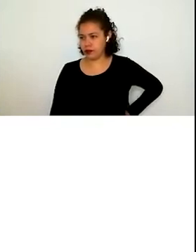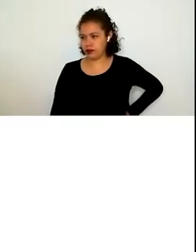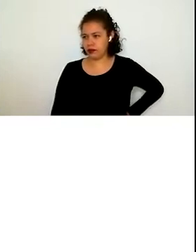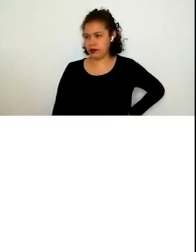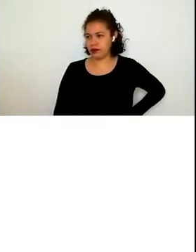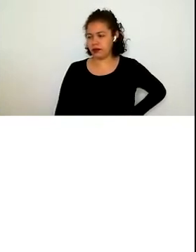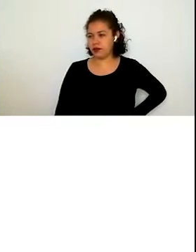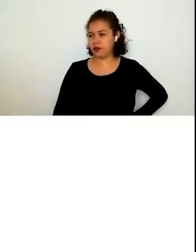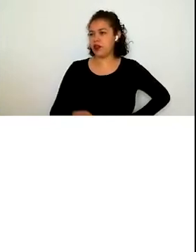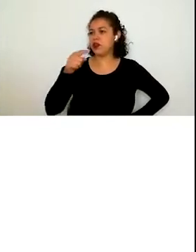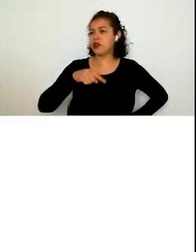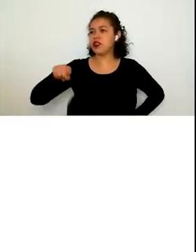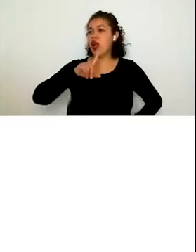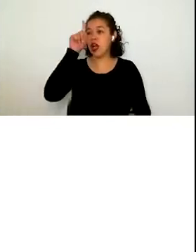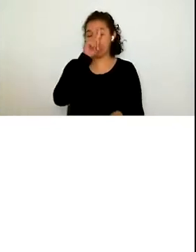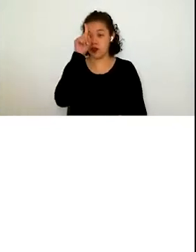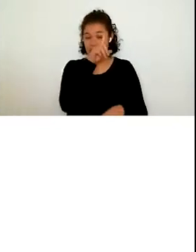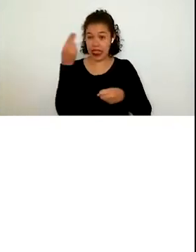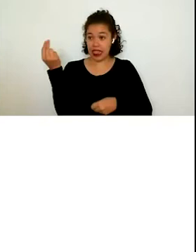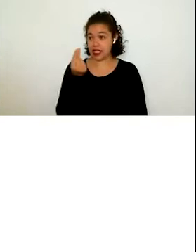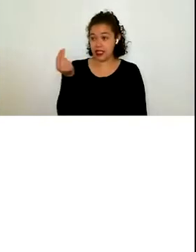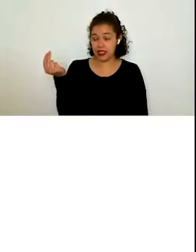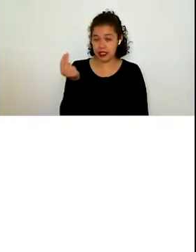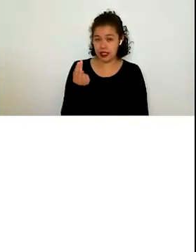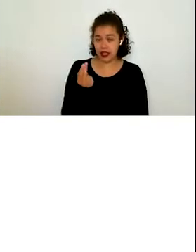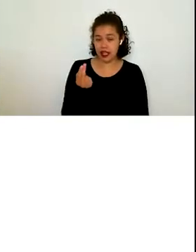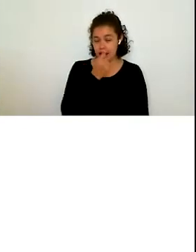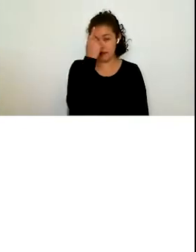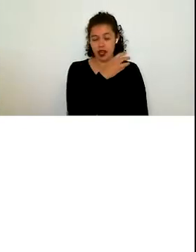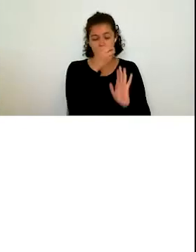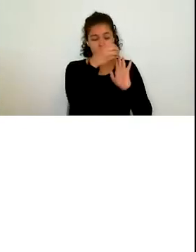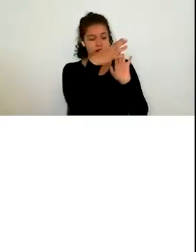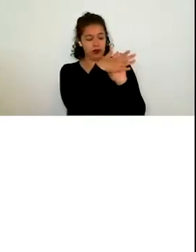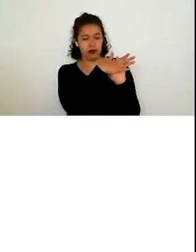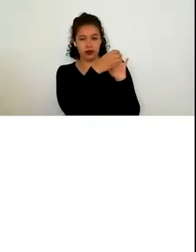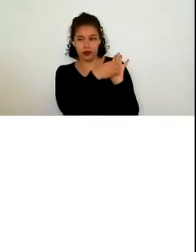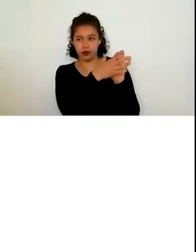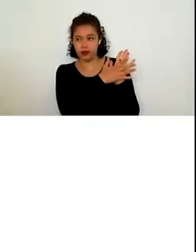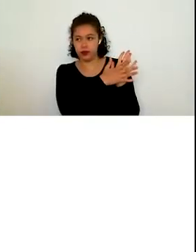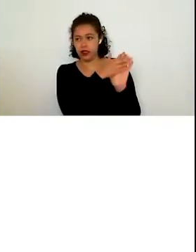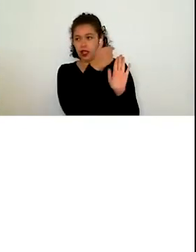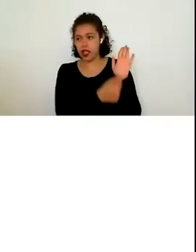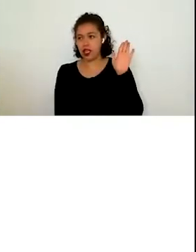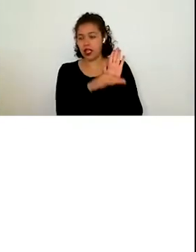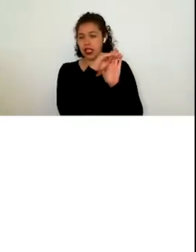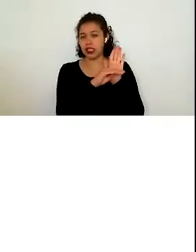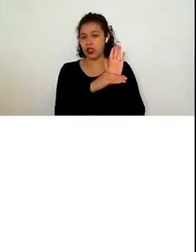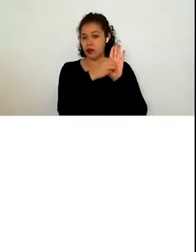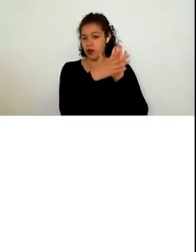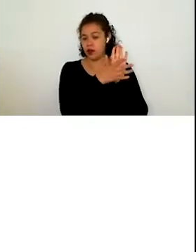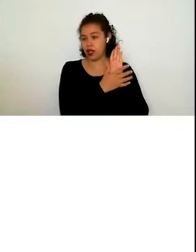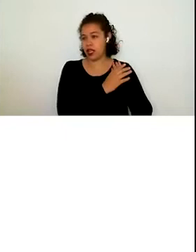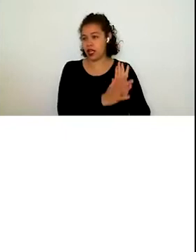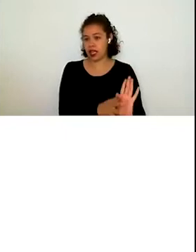a necesitar asesoría respecto a cómo plasmarlo en sus estatutos,